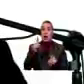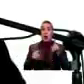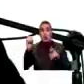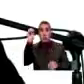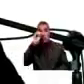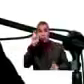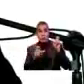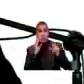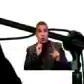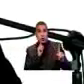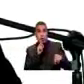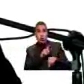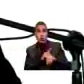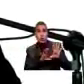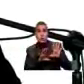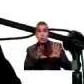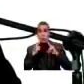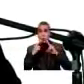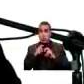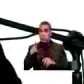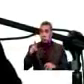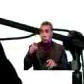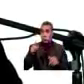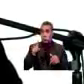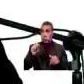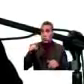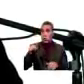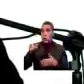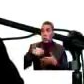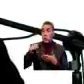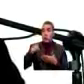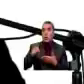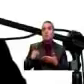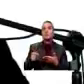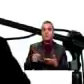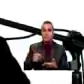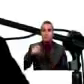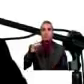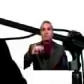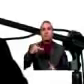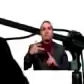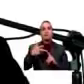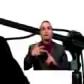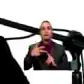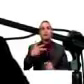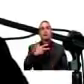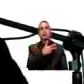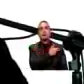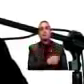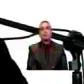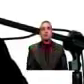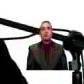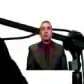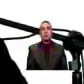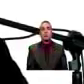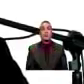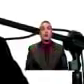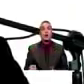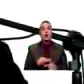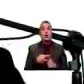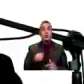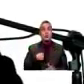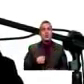opiniones científicas de que probablemente se requiere una tercera dosis. Pues